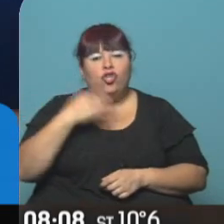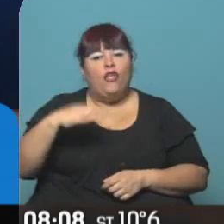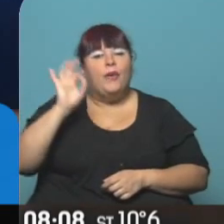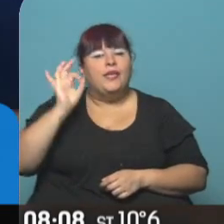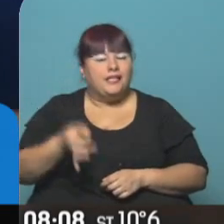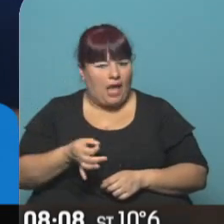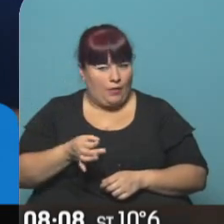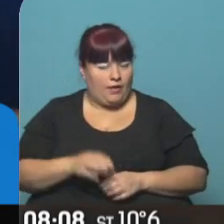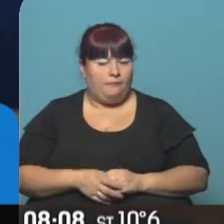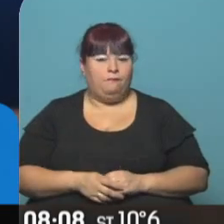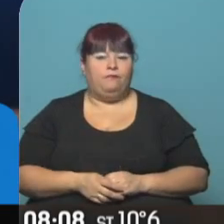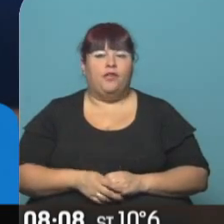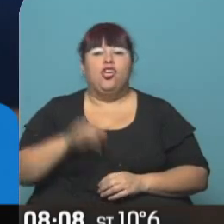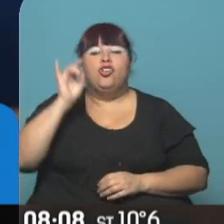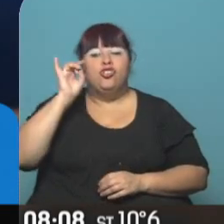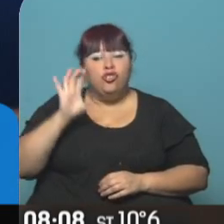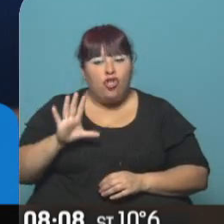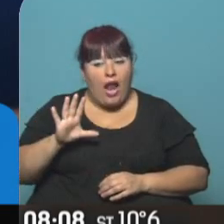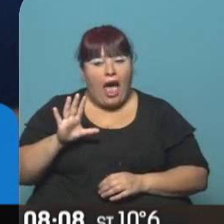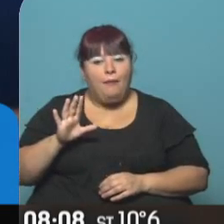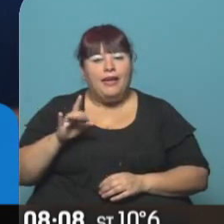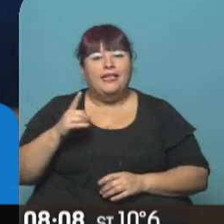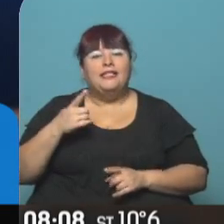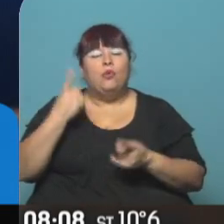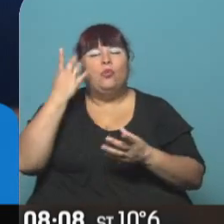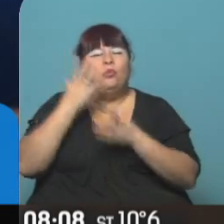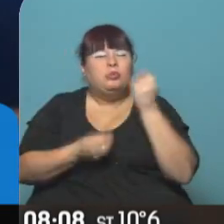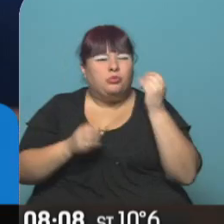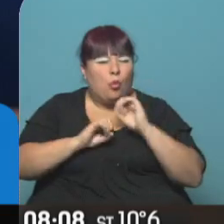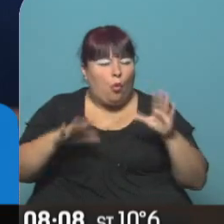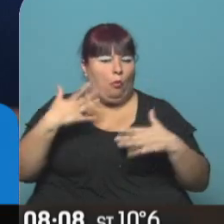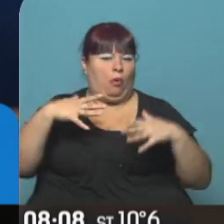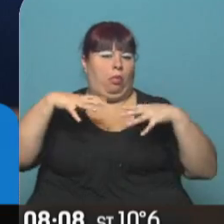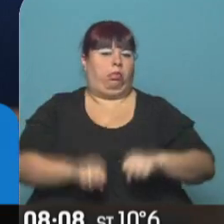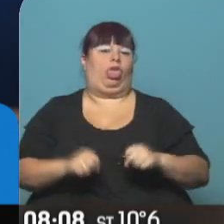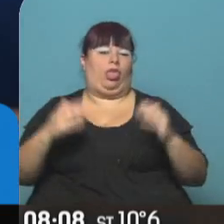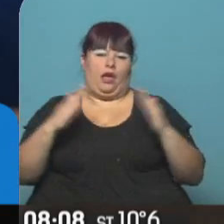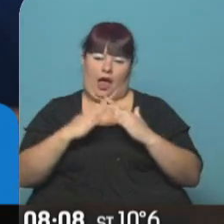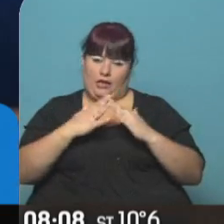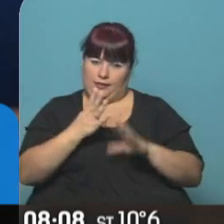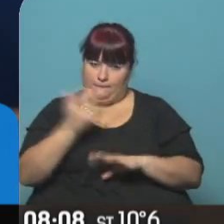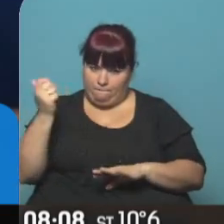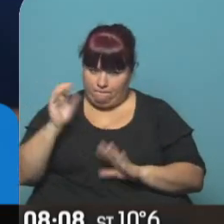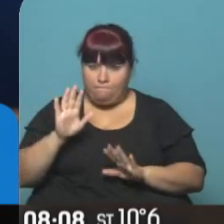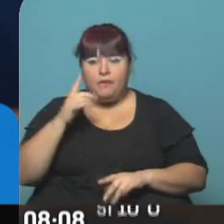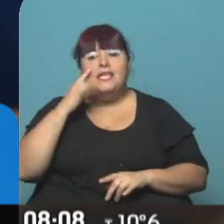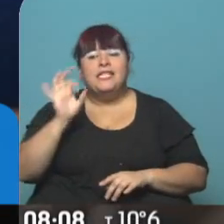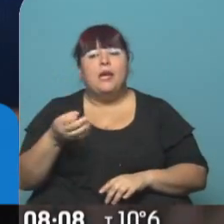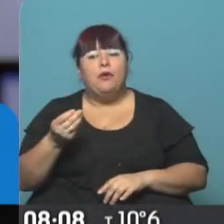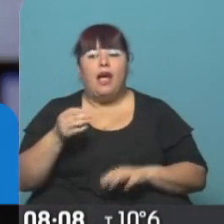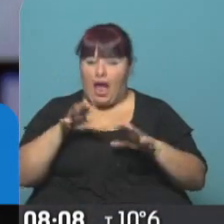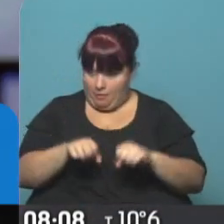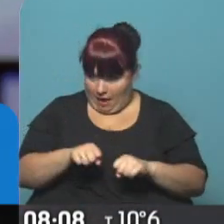saber que solamente por una torpeza a alguien le pueden embargar la casa de ave porque a